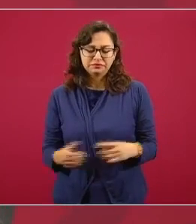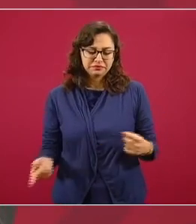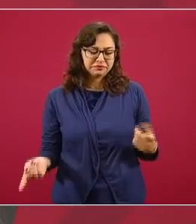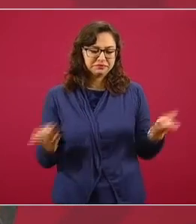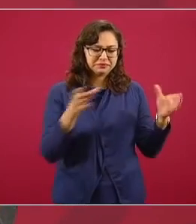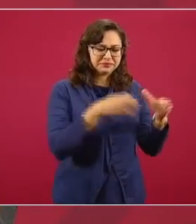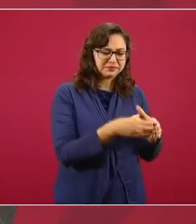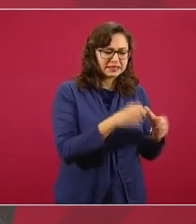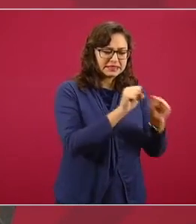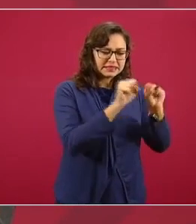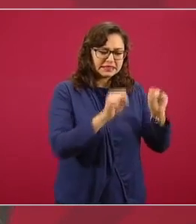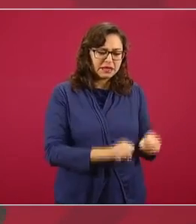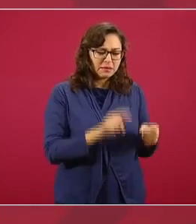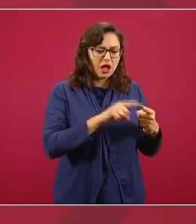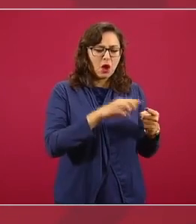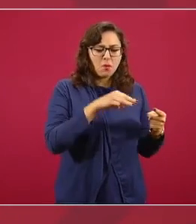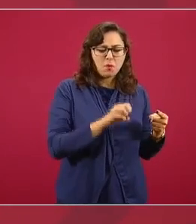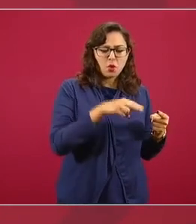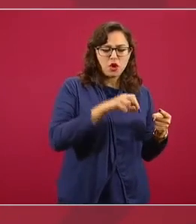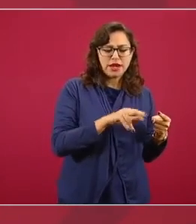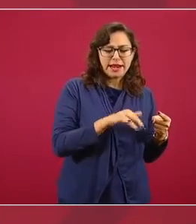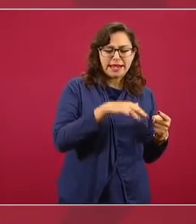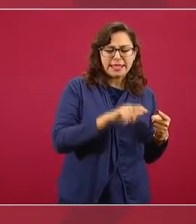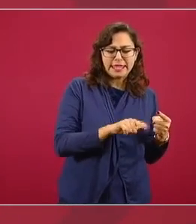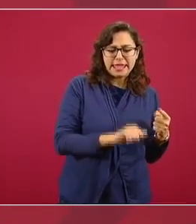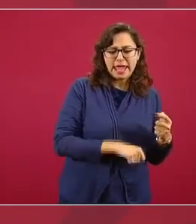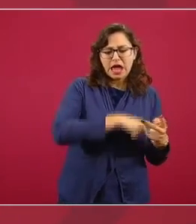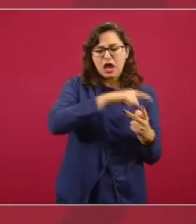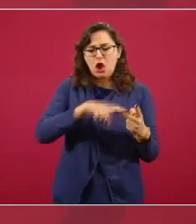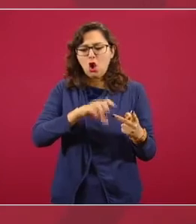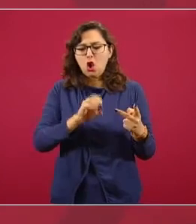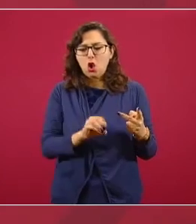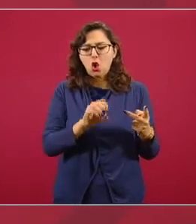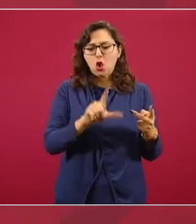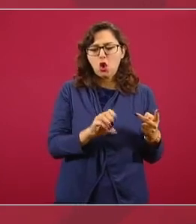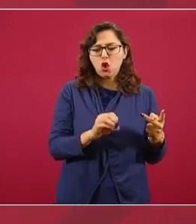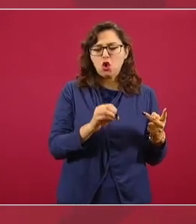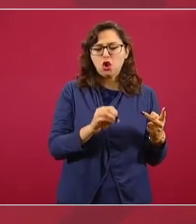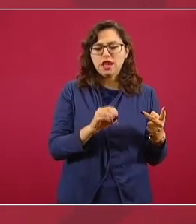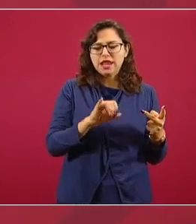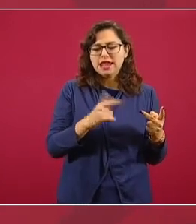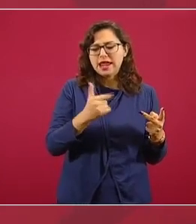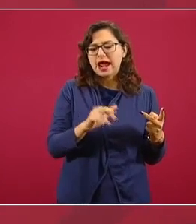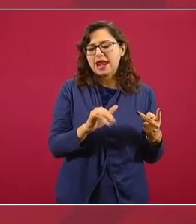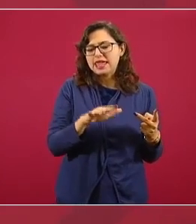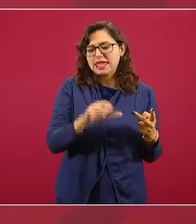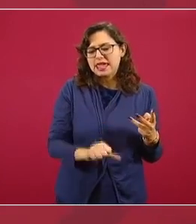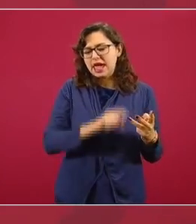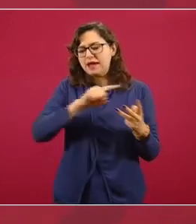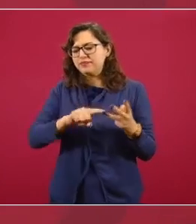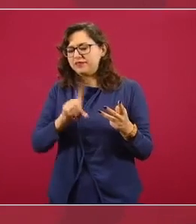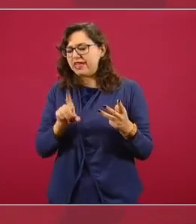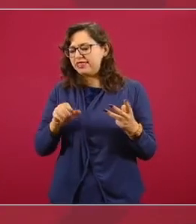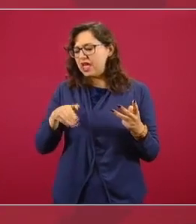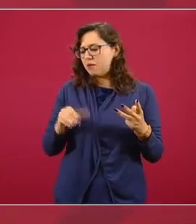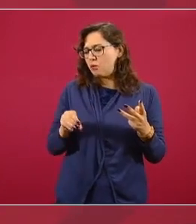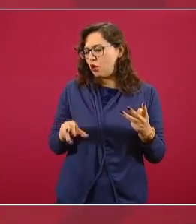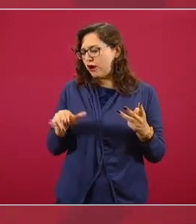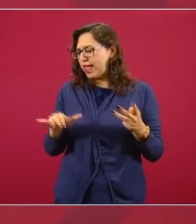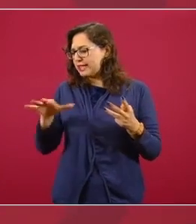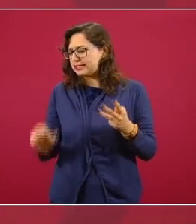monarquía, qué es una oligarquía, qué es la democracia, se llega a la